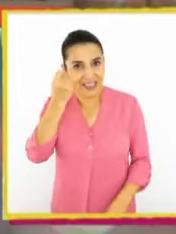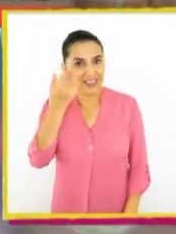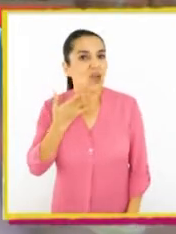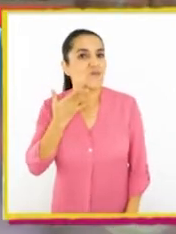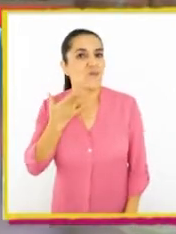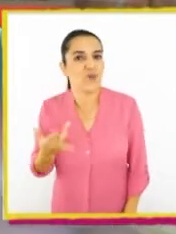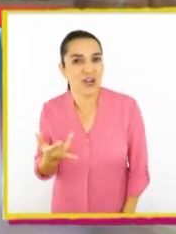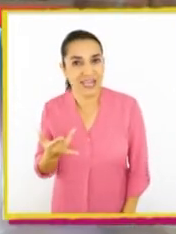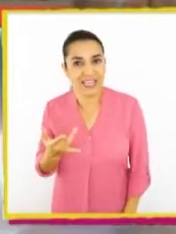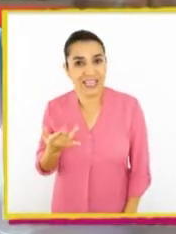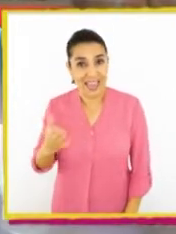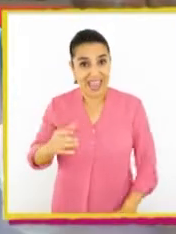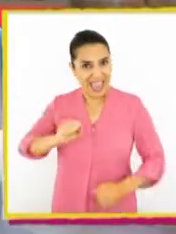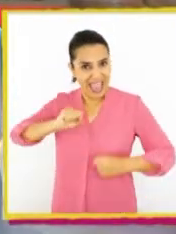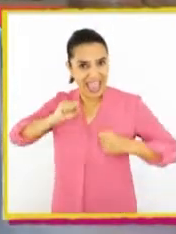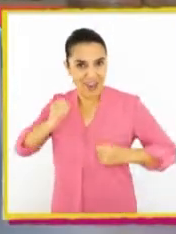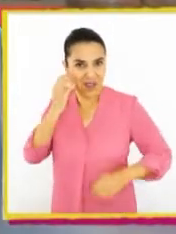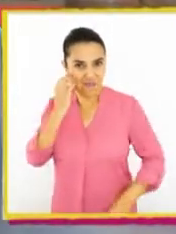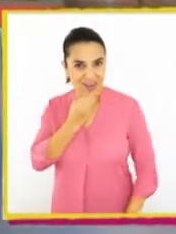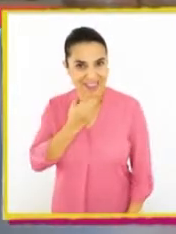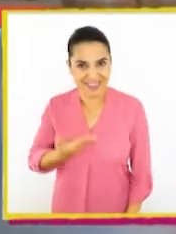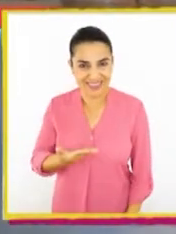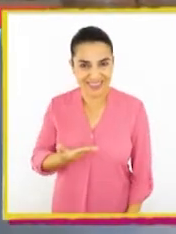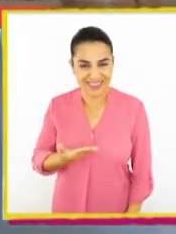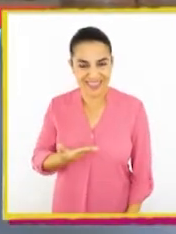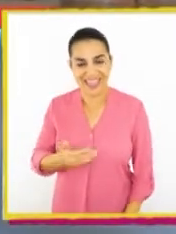sí entendiste por qué es héroe Arturo Prat?